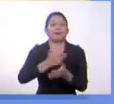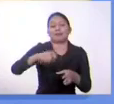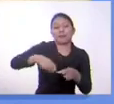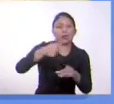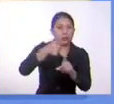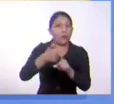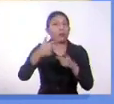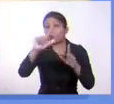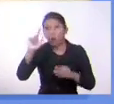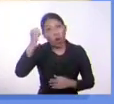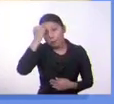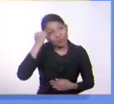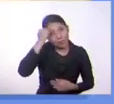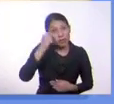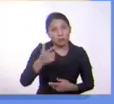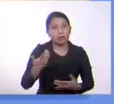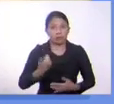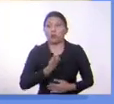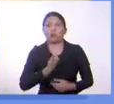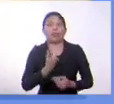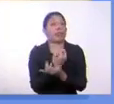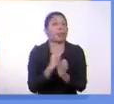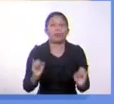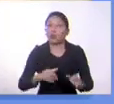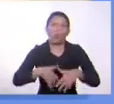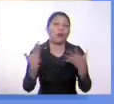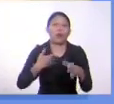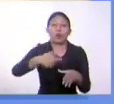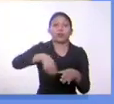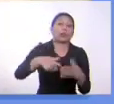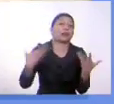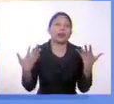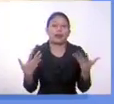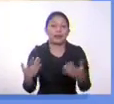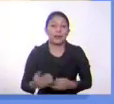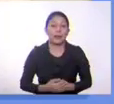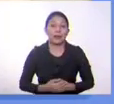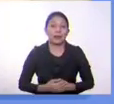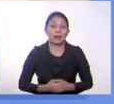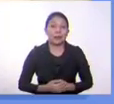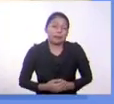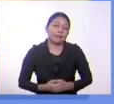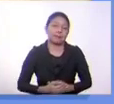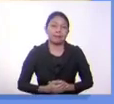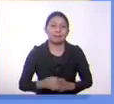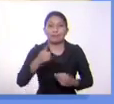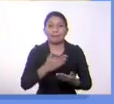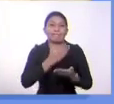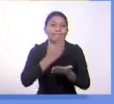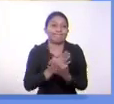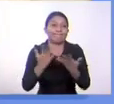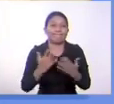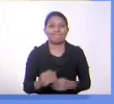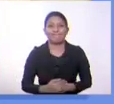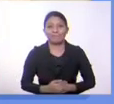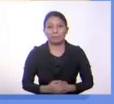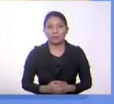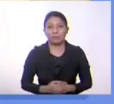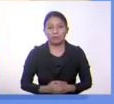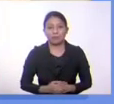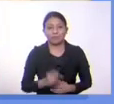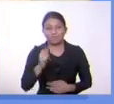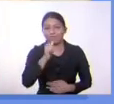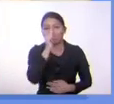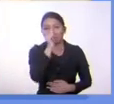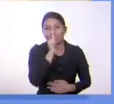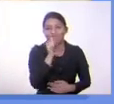aprendes a valerte por ti mismo y a cocinar tus propias cosas, entonces prácticamente estás sujeto